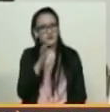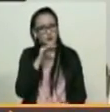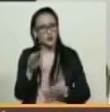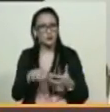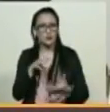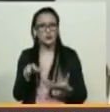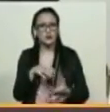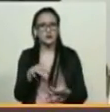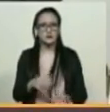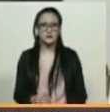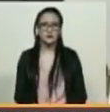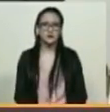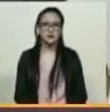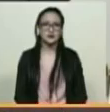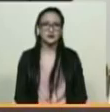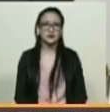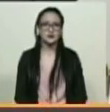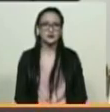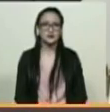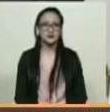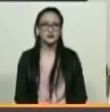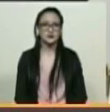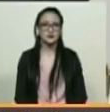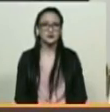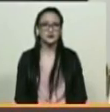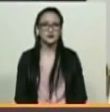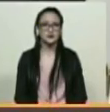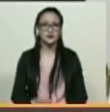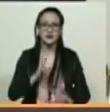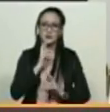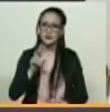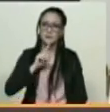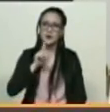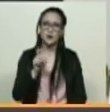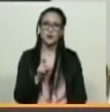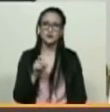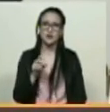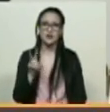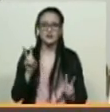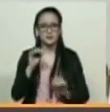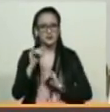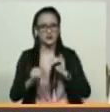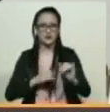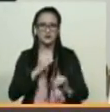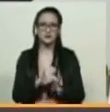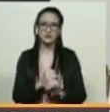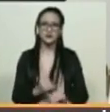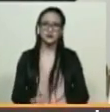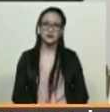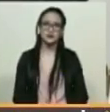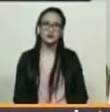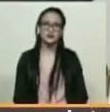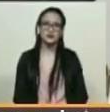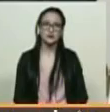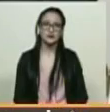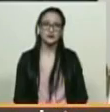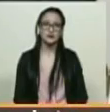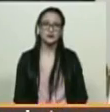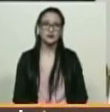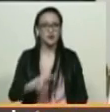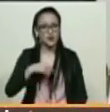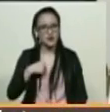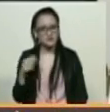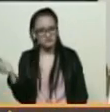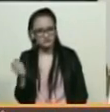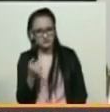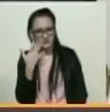problema. Con esto contesto también parte de la pregunta sobre la observación internacional. Nosotros queremos que vengan para